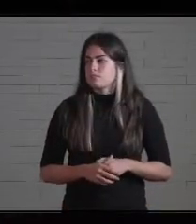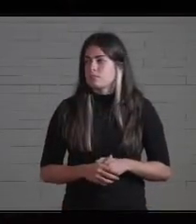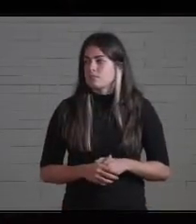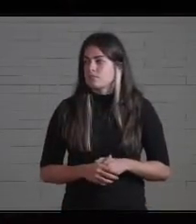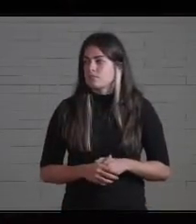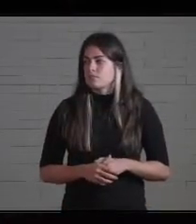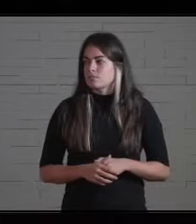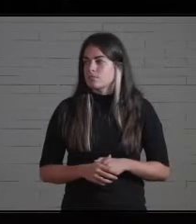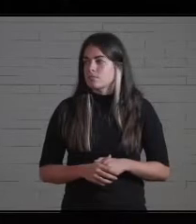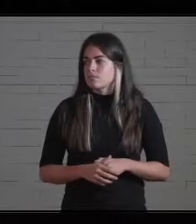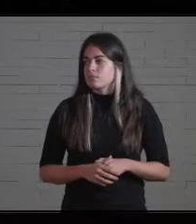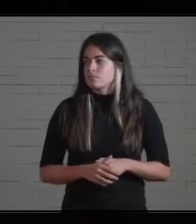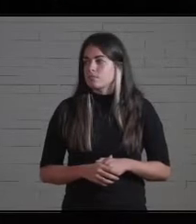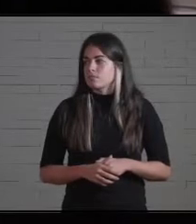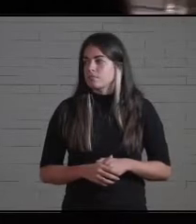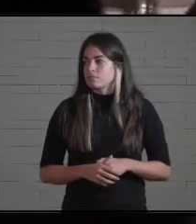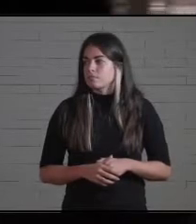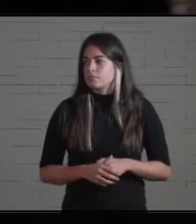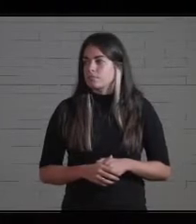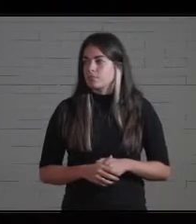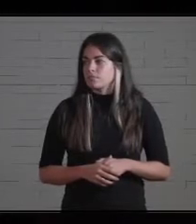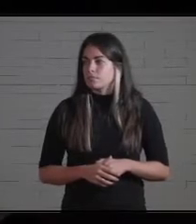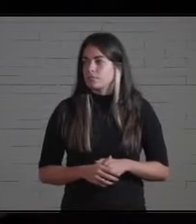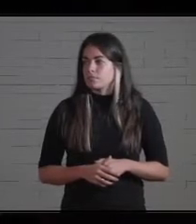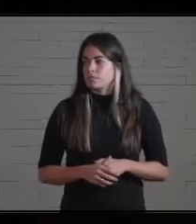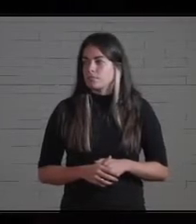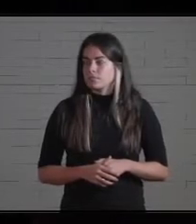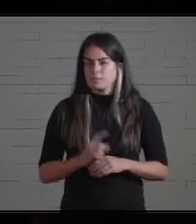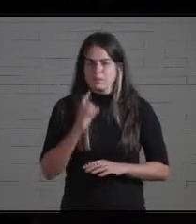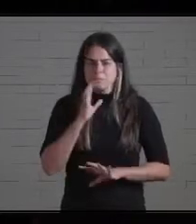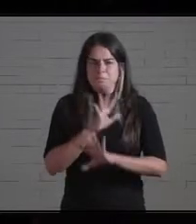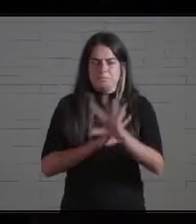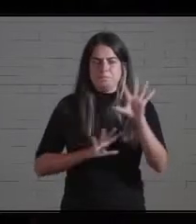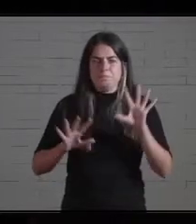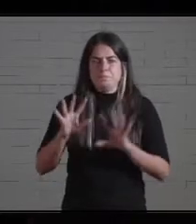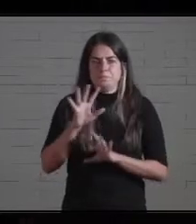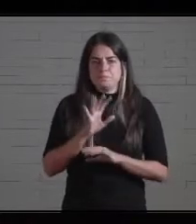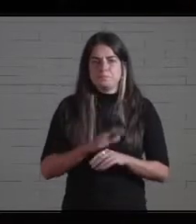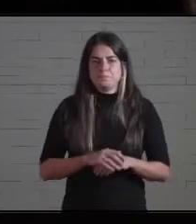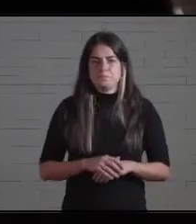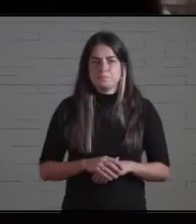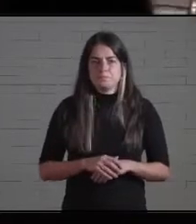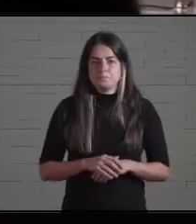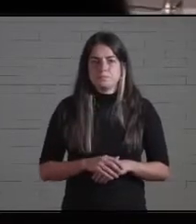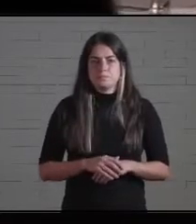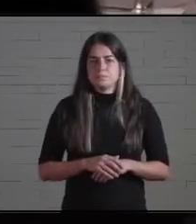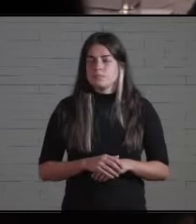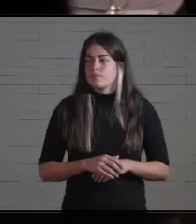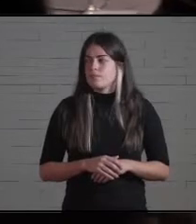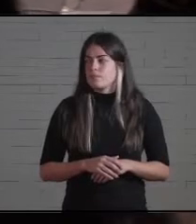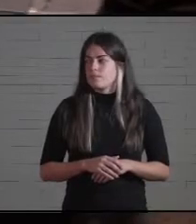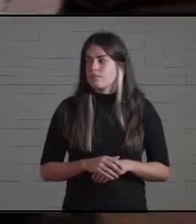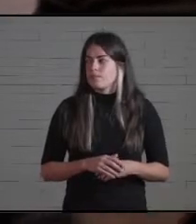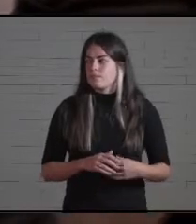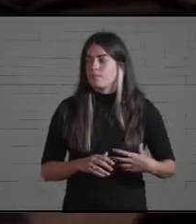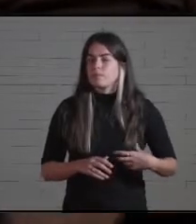a ver, que me estoy liando aquí, que no me quiero dejar nada… Sí, entonces,